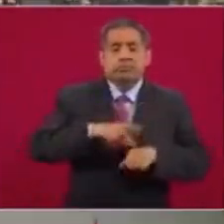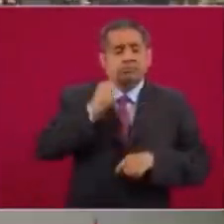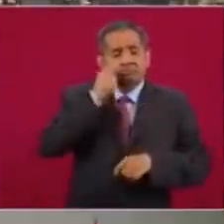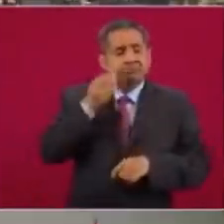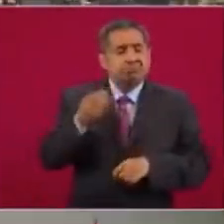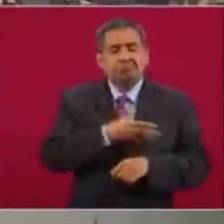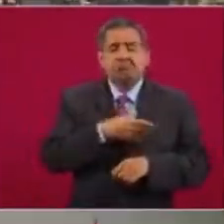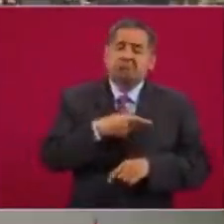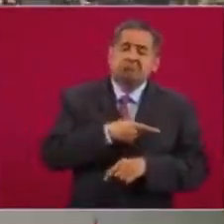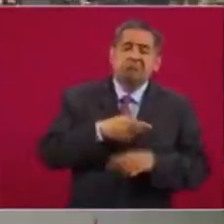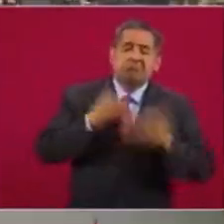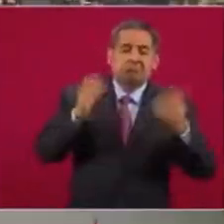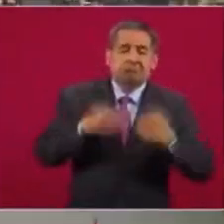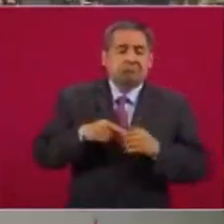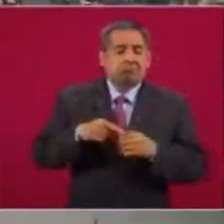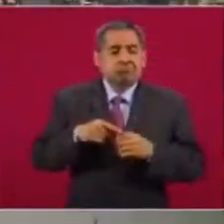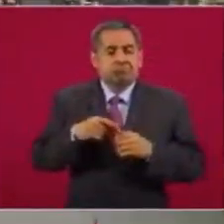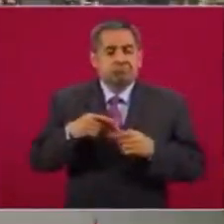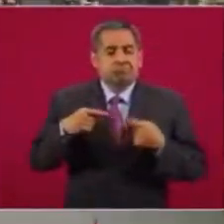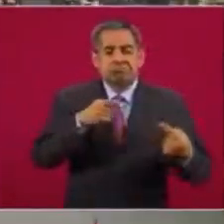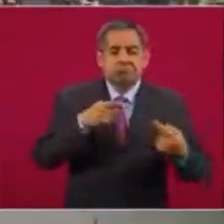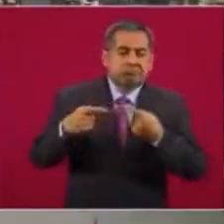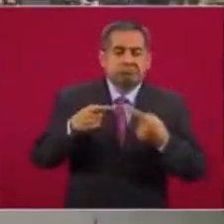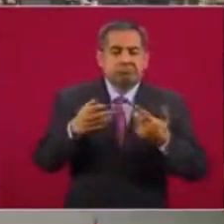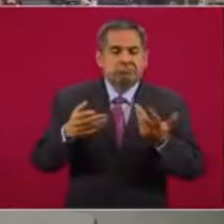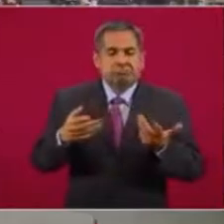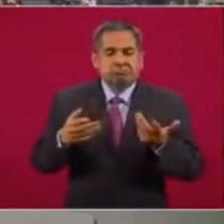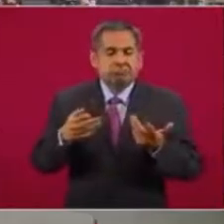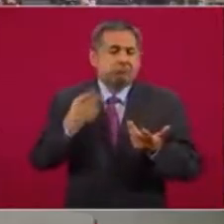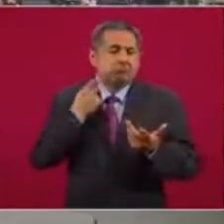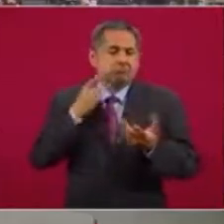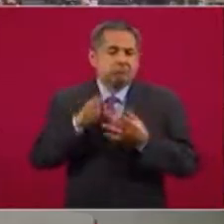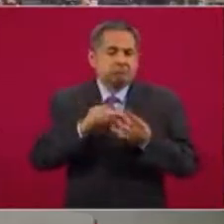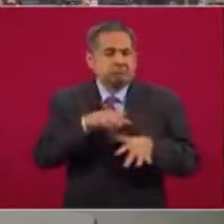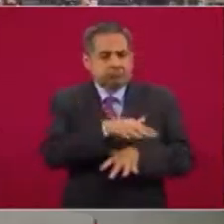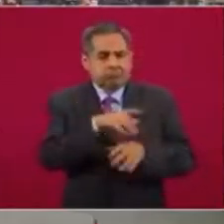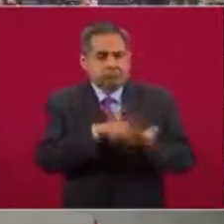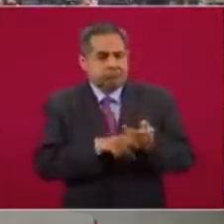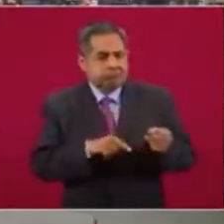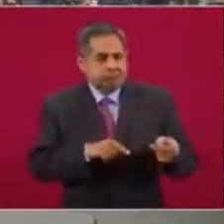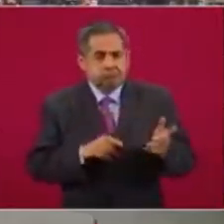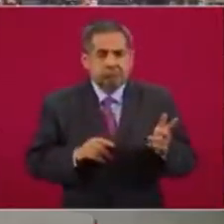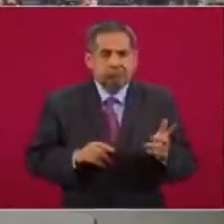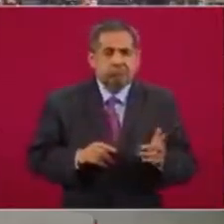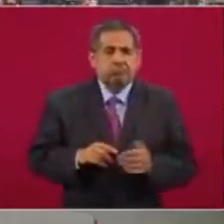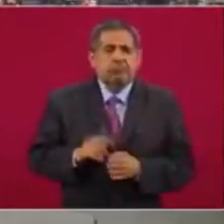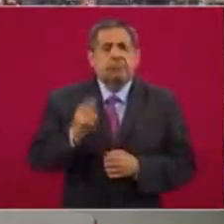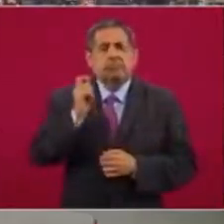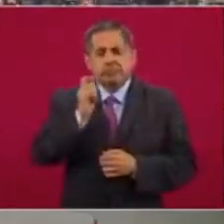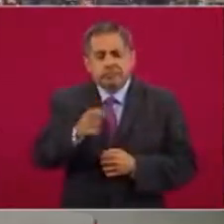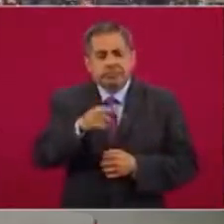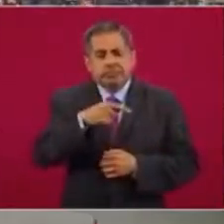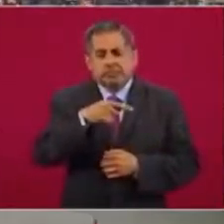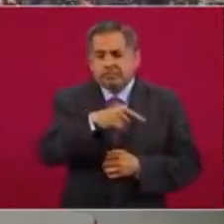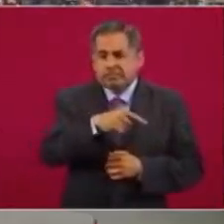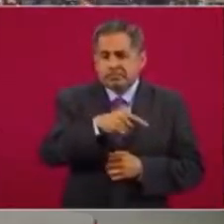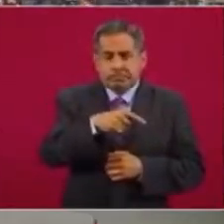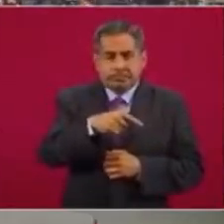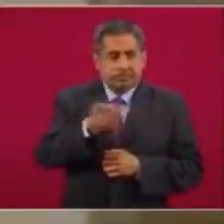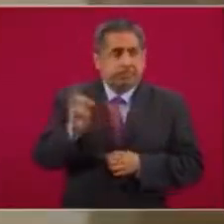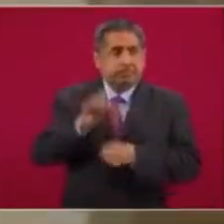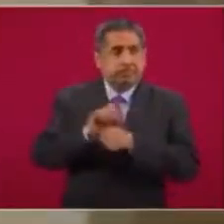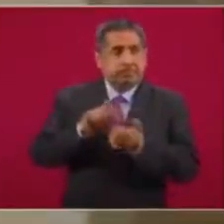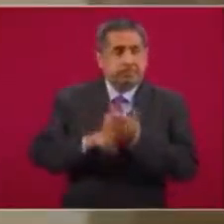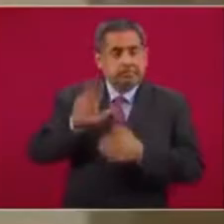Esto pues se ha convertido en un tema politiquero, podría decir yo, que ha llegado a tal límite que incluso el día